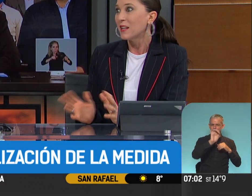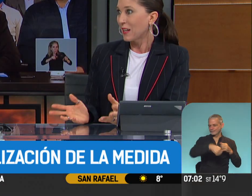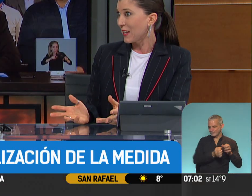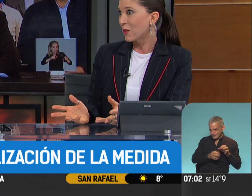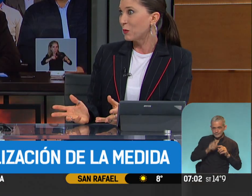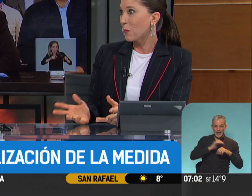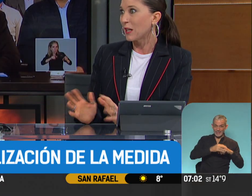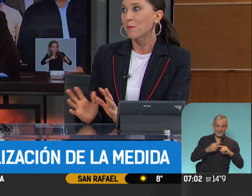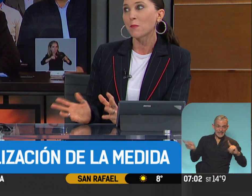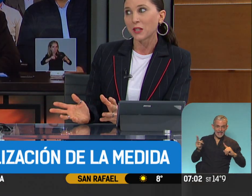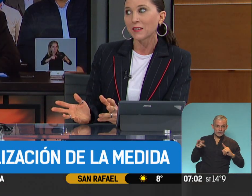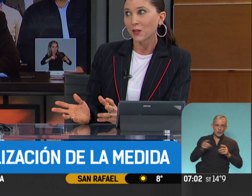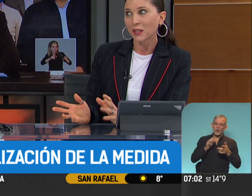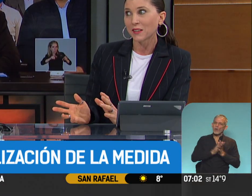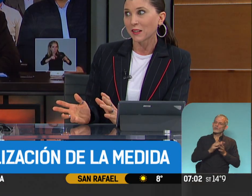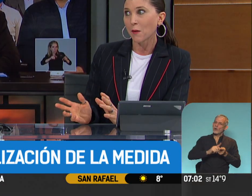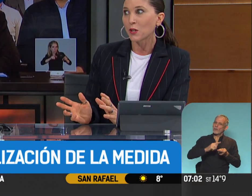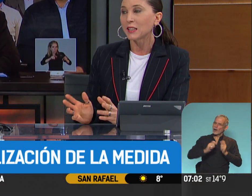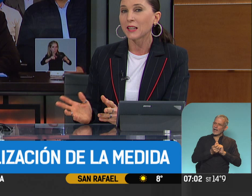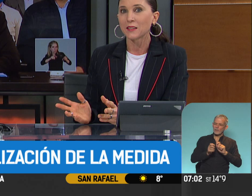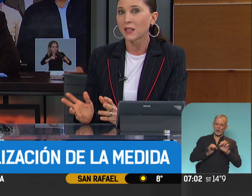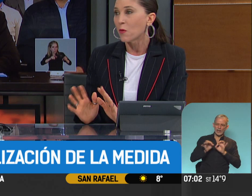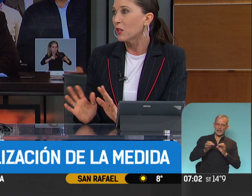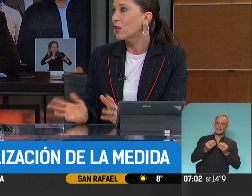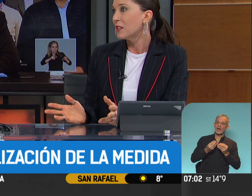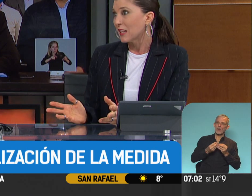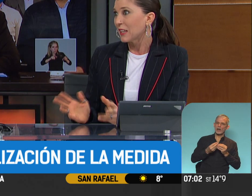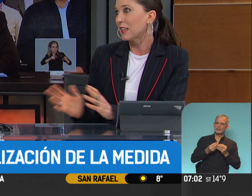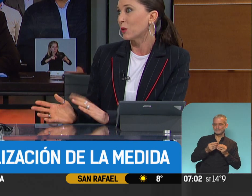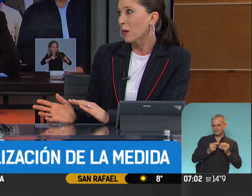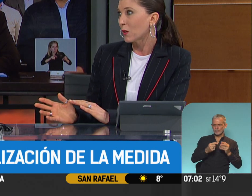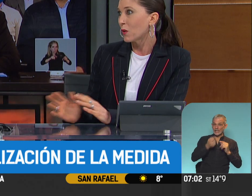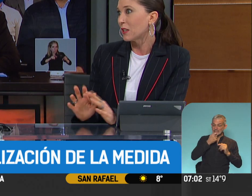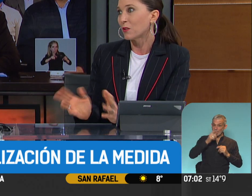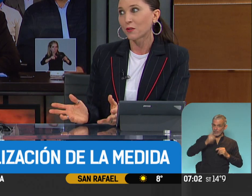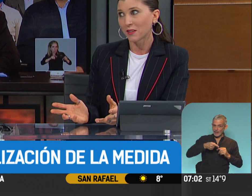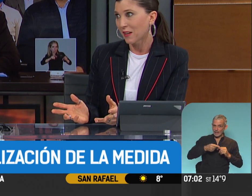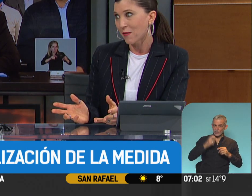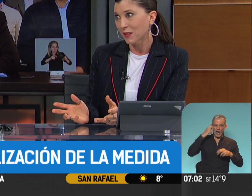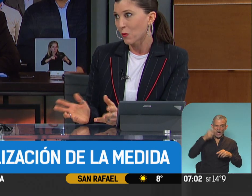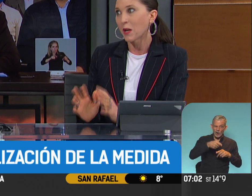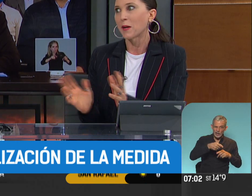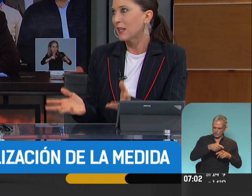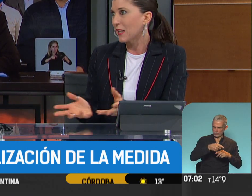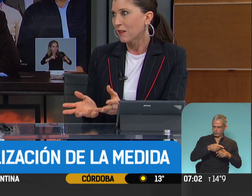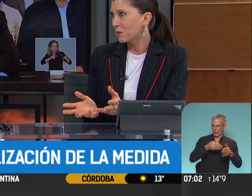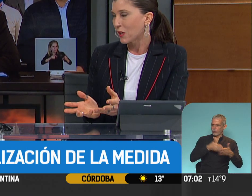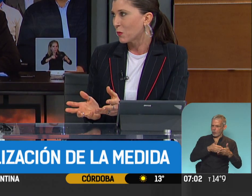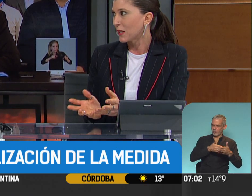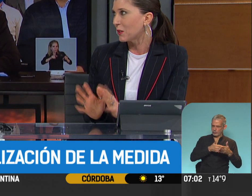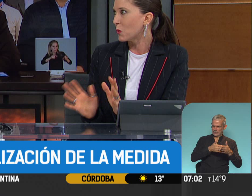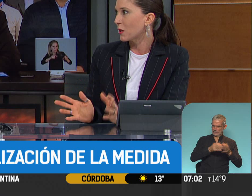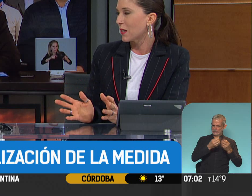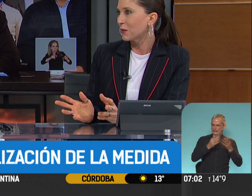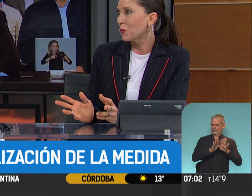¿no? Juntos por el Cambio podría tener otra estrategia política, que sería, bueno, si el decreto va al Congreso, se traban de alguna manera, con